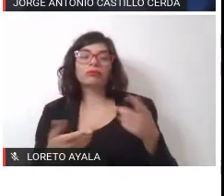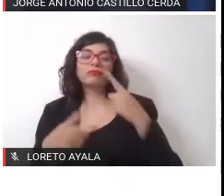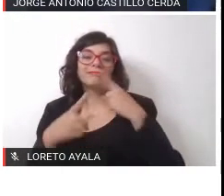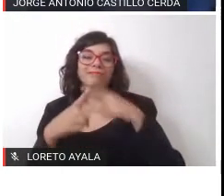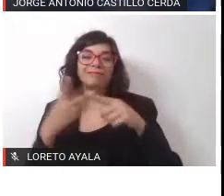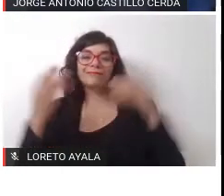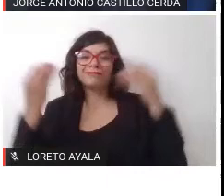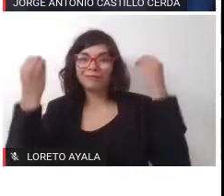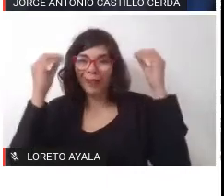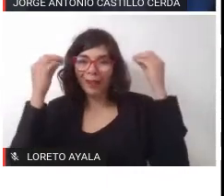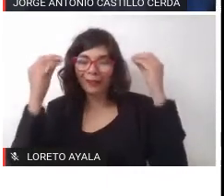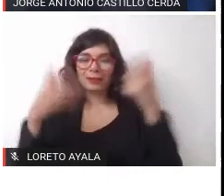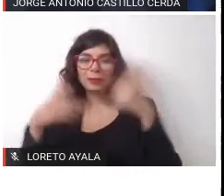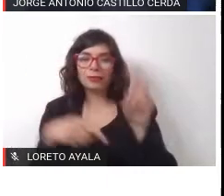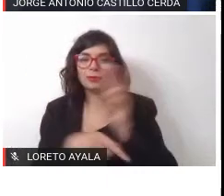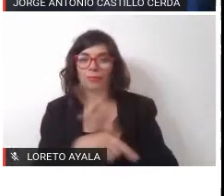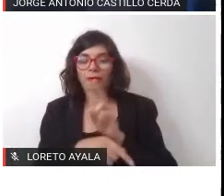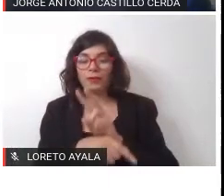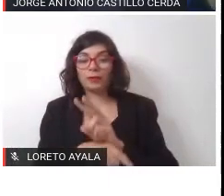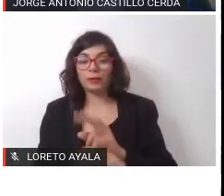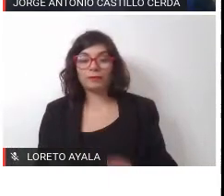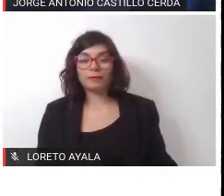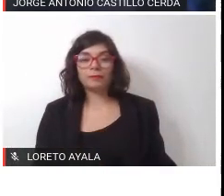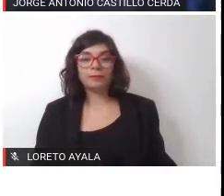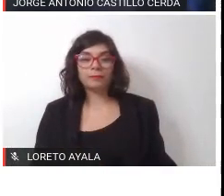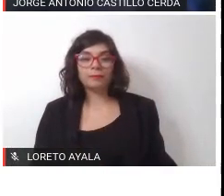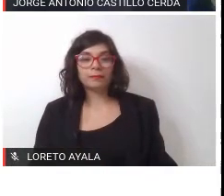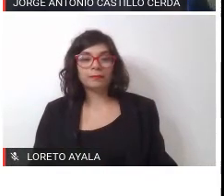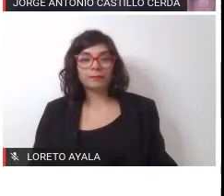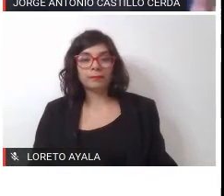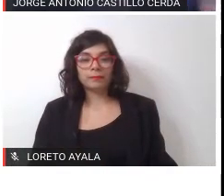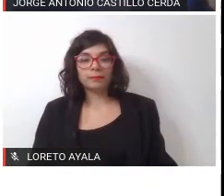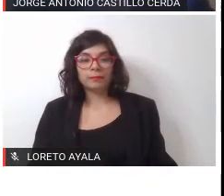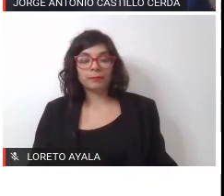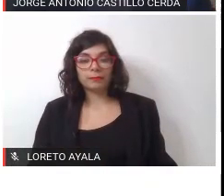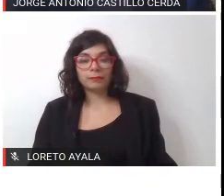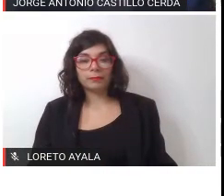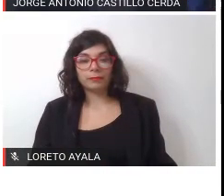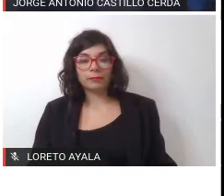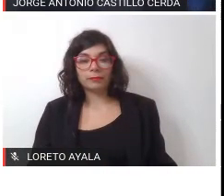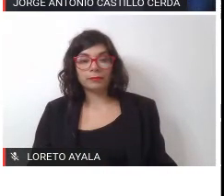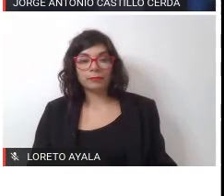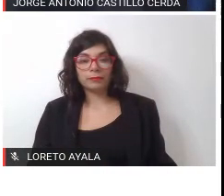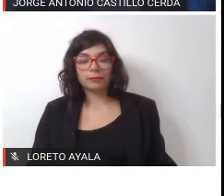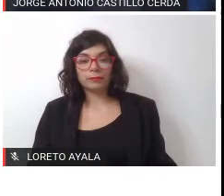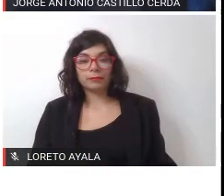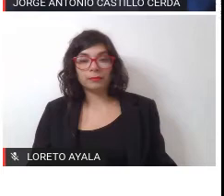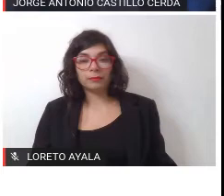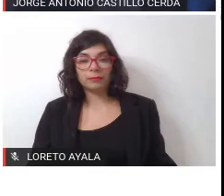capacitación de los docentes. ¿Ya? Nos referiríamos a nuestras escuelas multigrado un poquito.